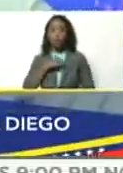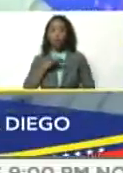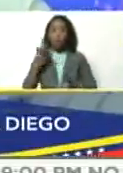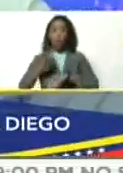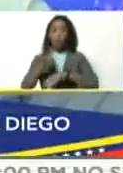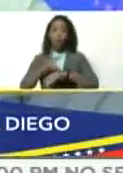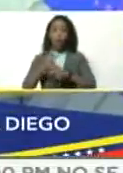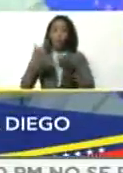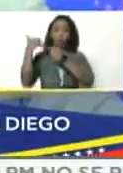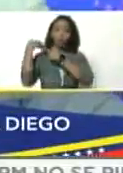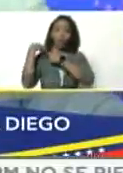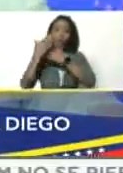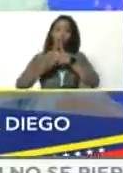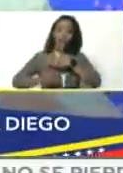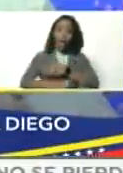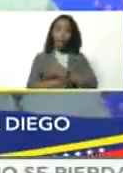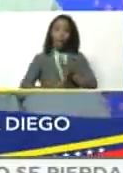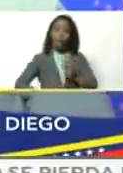adelante,